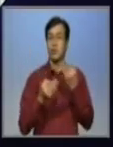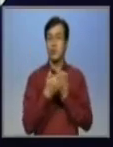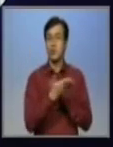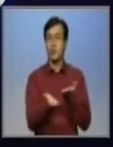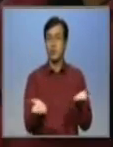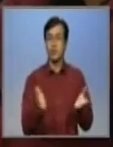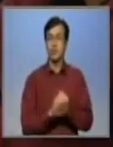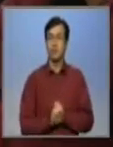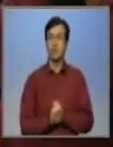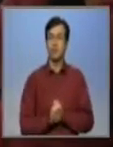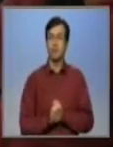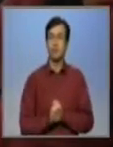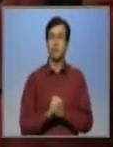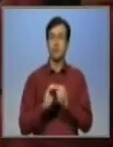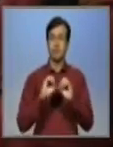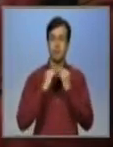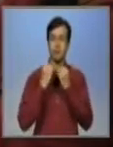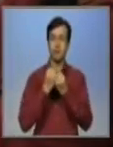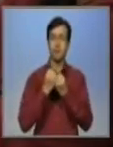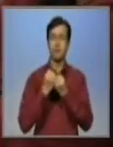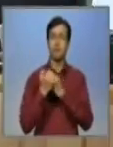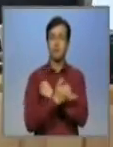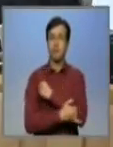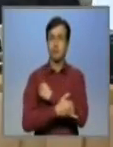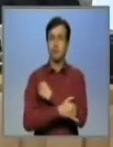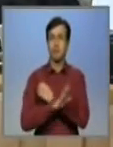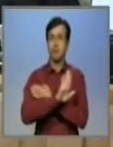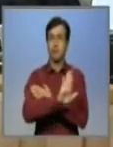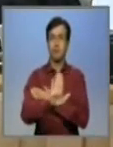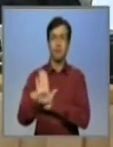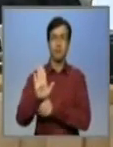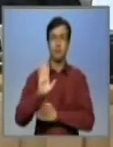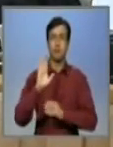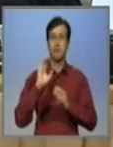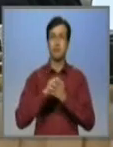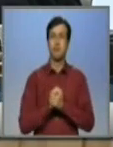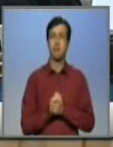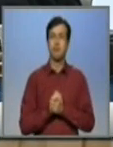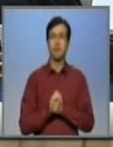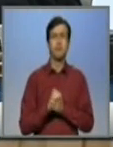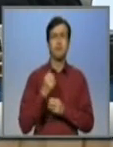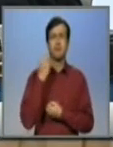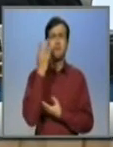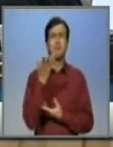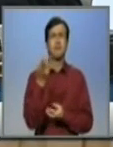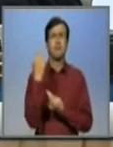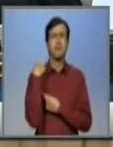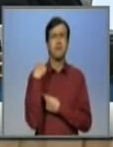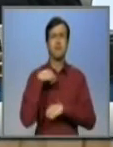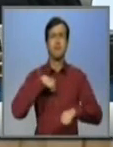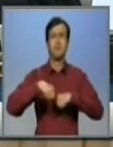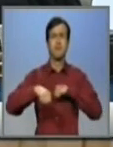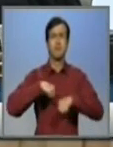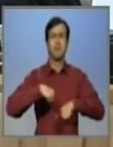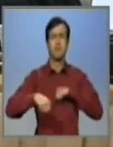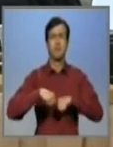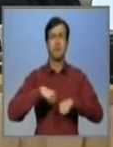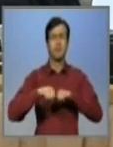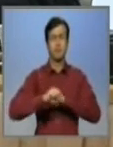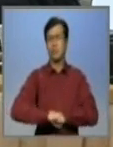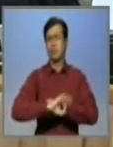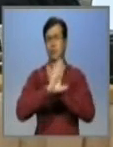insistió en la necesidad de precisar las funciones de la Contraloría. No habla que es responsabilidad de la gestión, dice